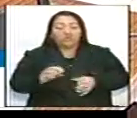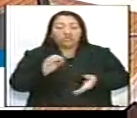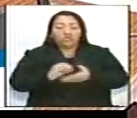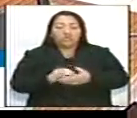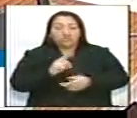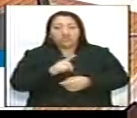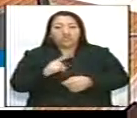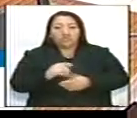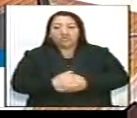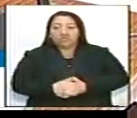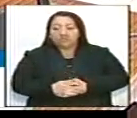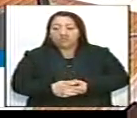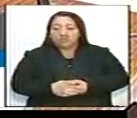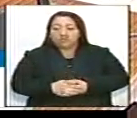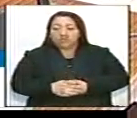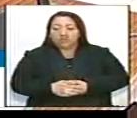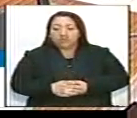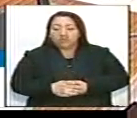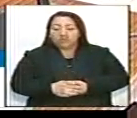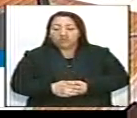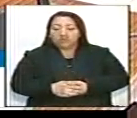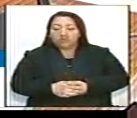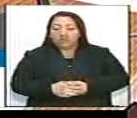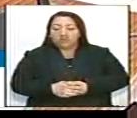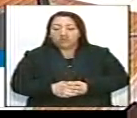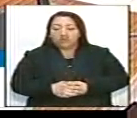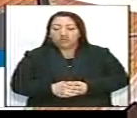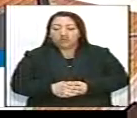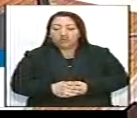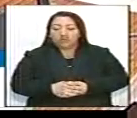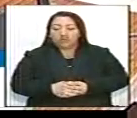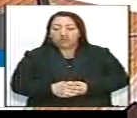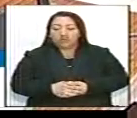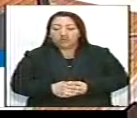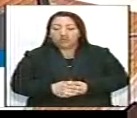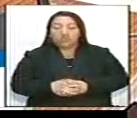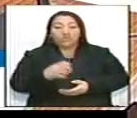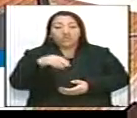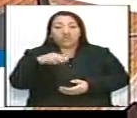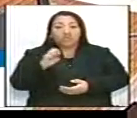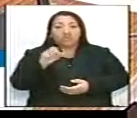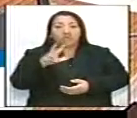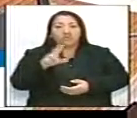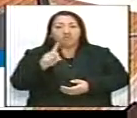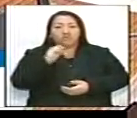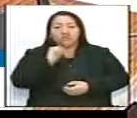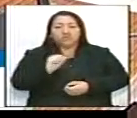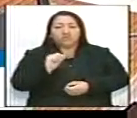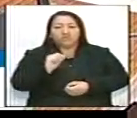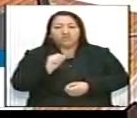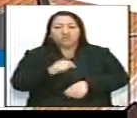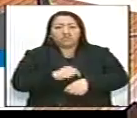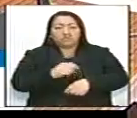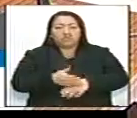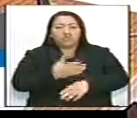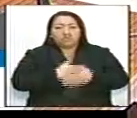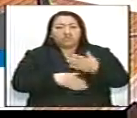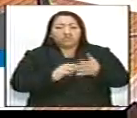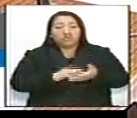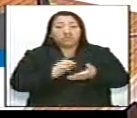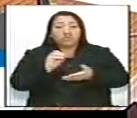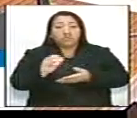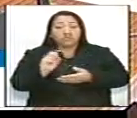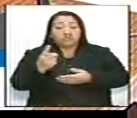correspondientes a cada meta. Las metas se aprueban 31 de diciembre del año anterior y el cuadro de actividades se publica en la